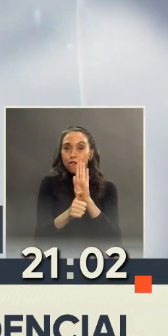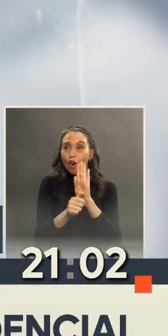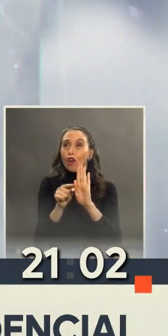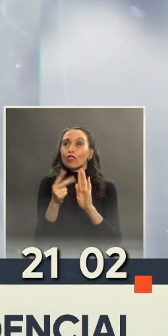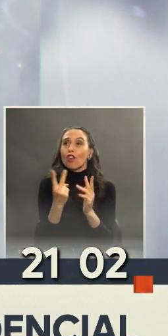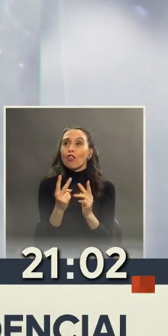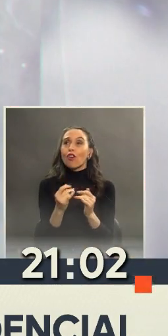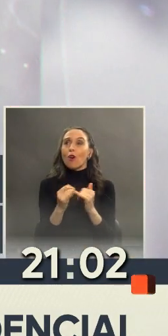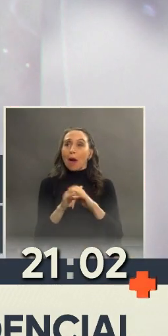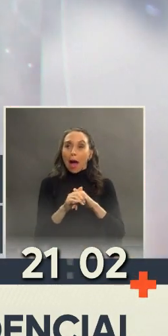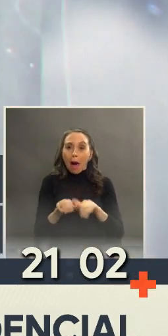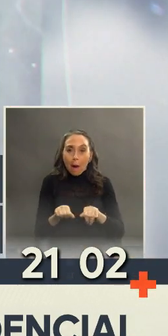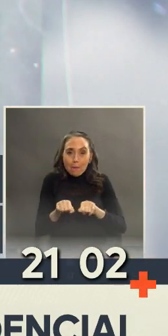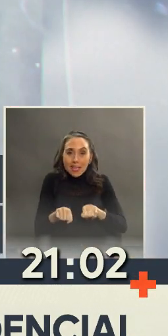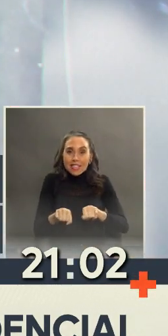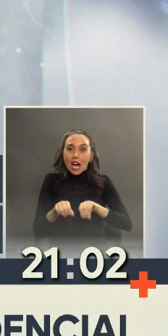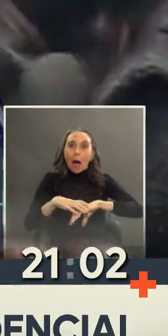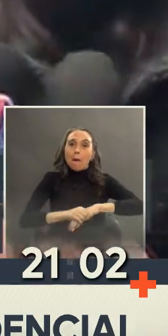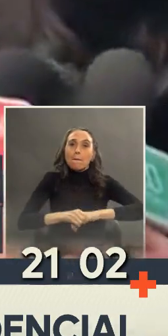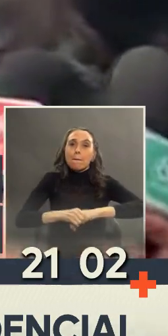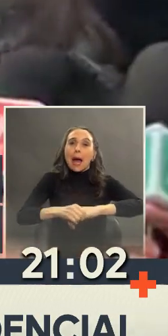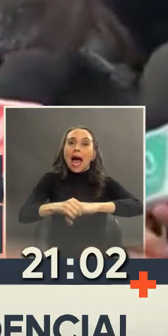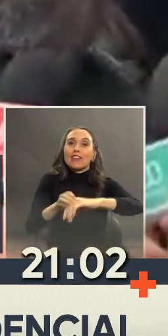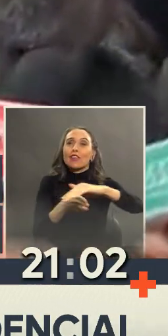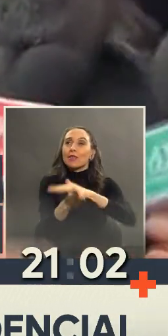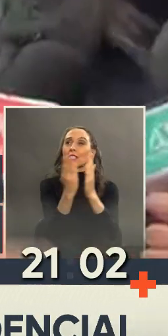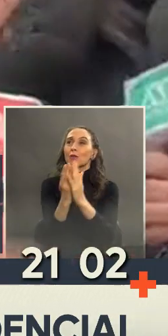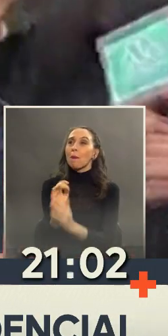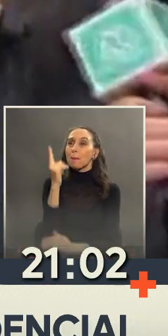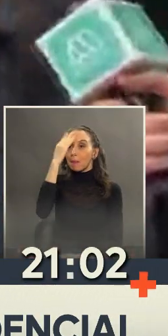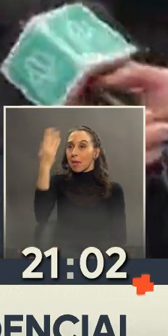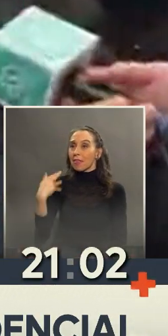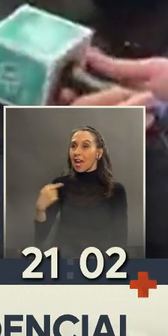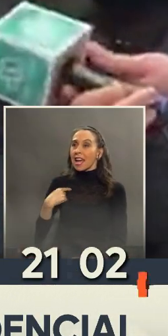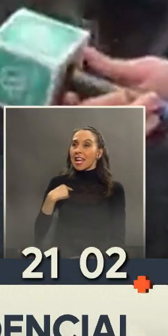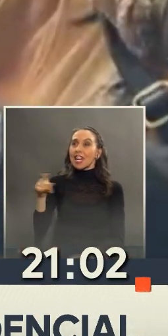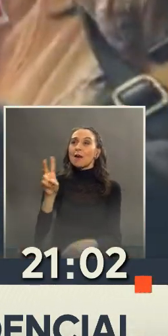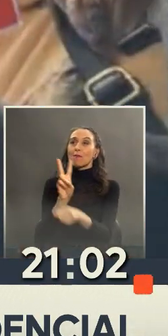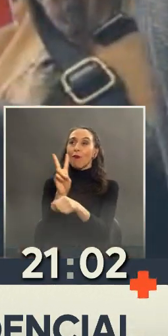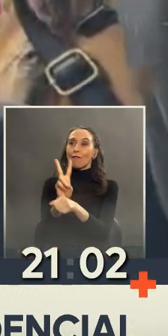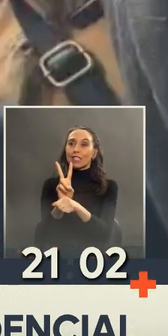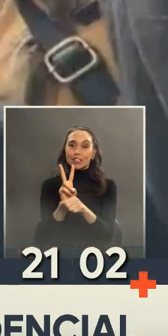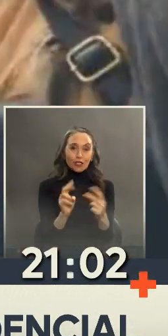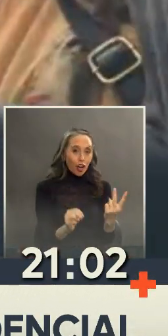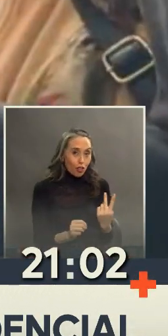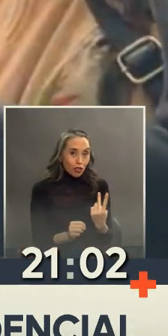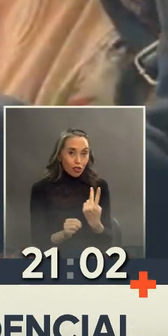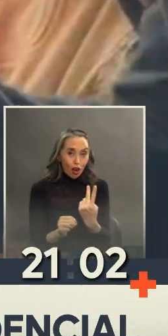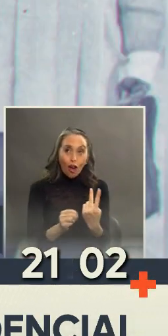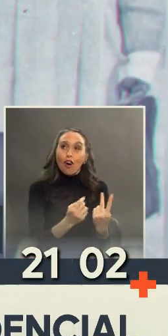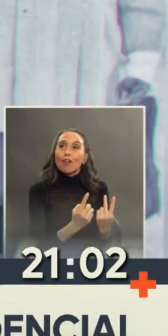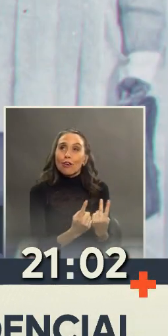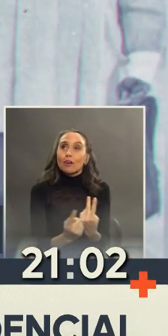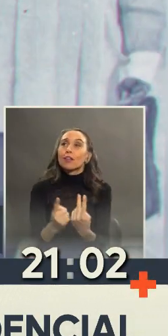ingresando a la escuela. Yo la recibí. En el primer día de clase. Yo la recibí y ahora la estoy. ¿En cuántos años? Cuidado.